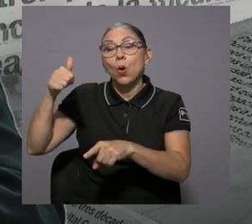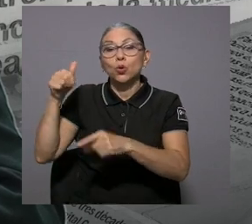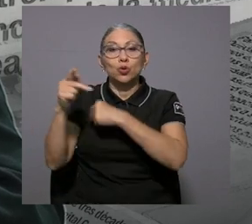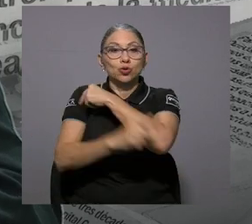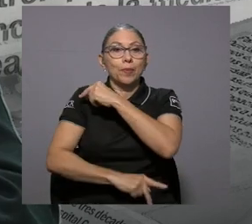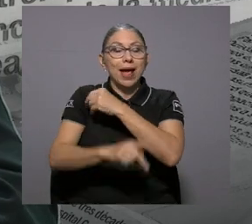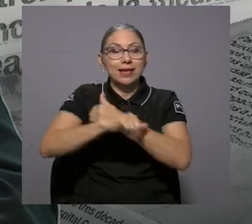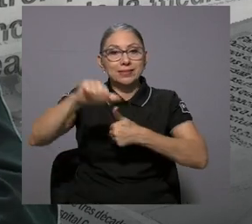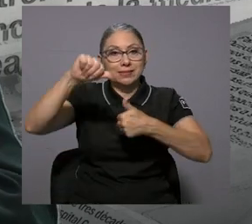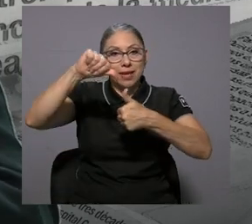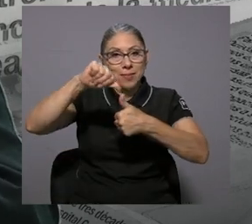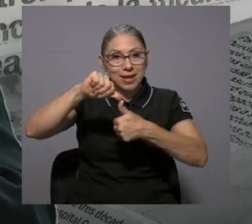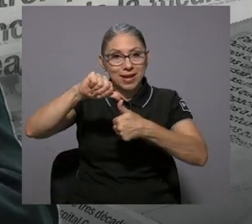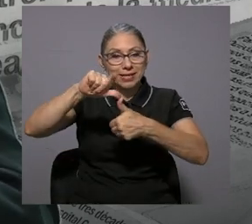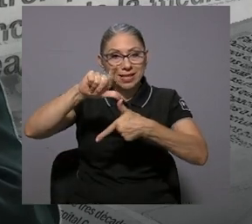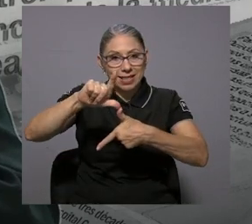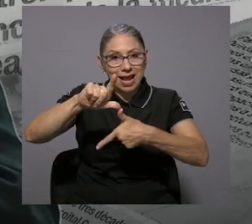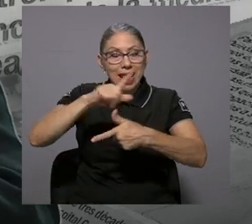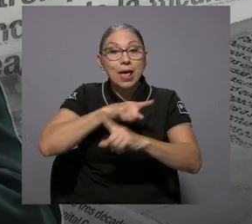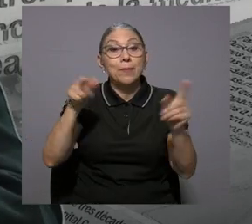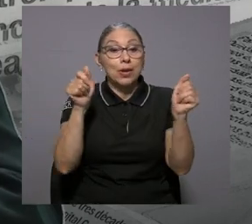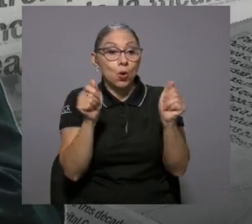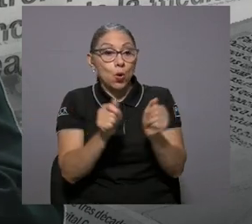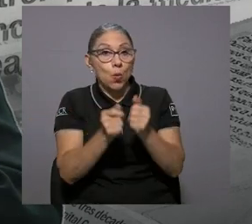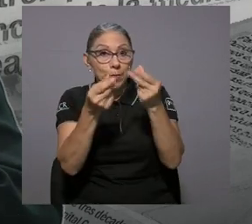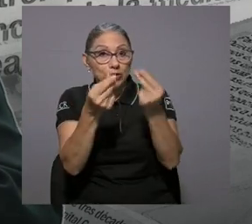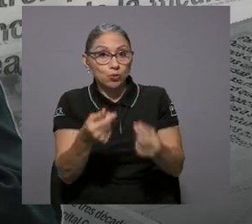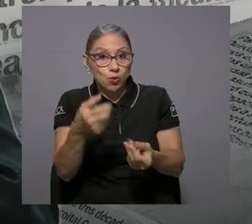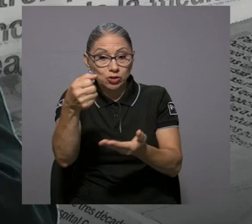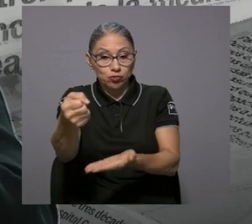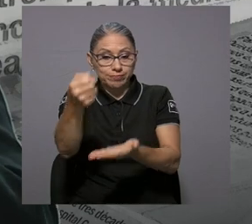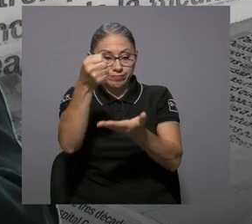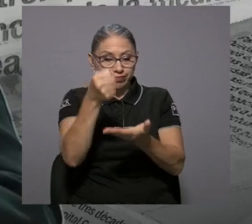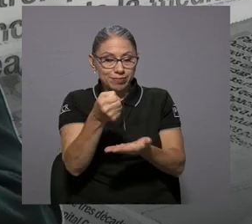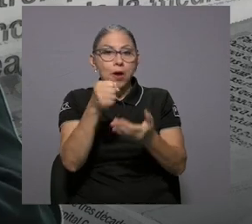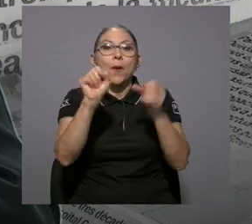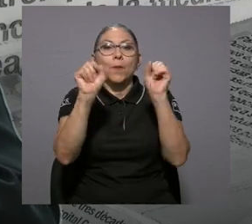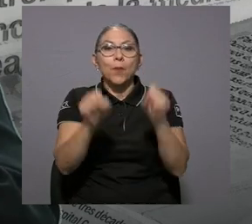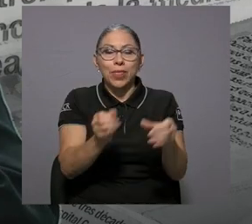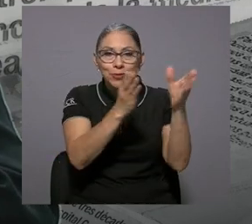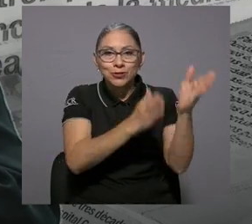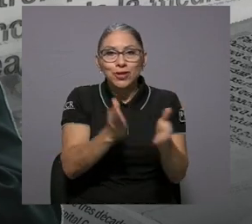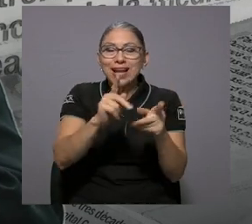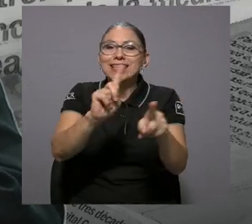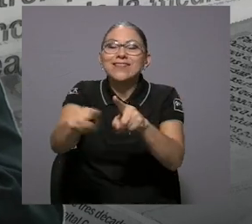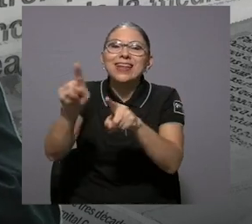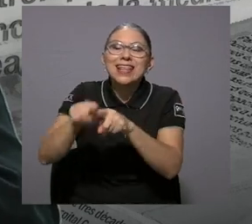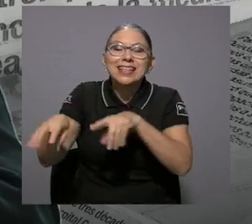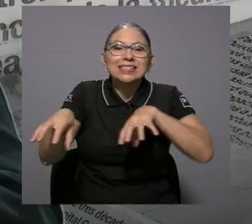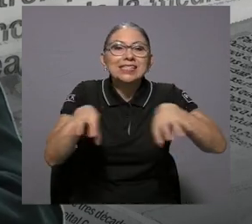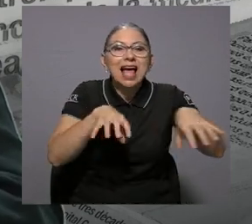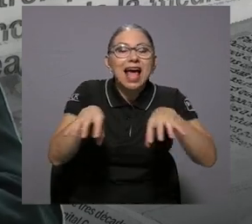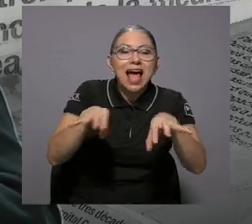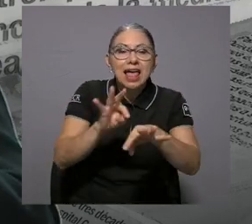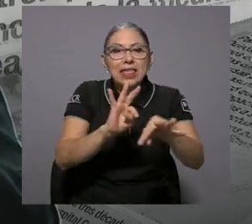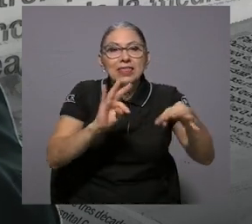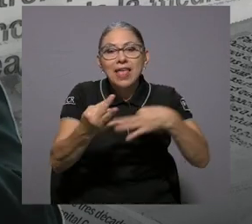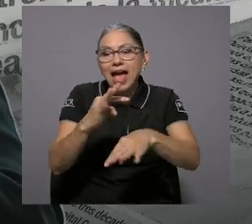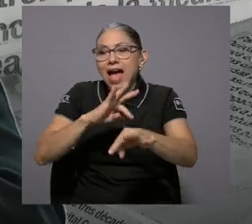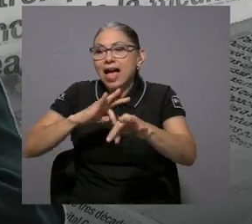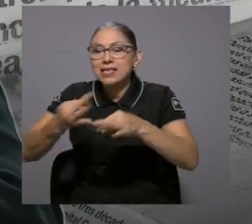América Central. Pero con este presupuesto vamos a poder organizar varios seminarios, talleres,